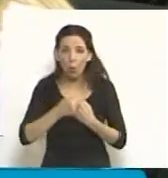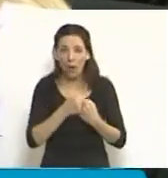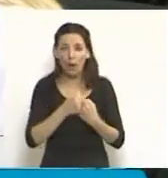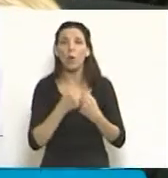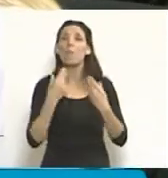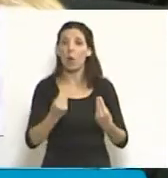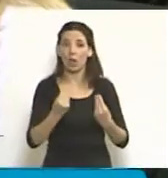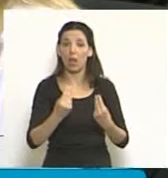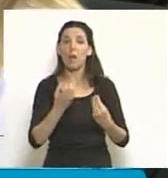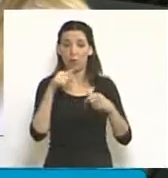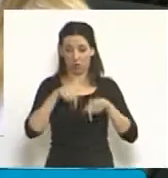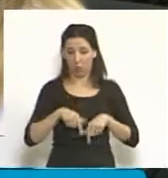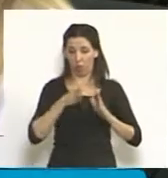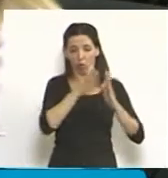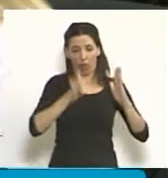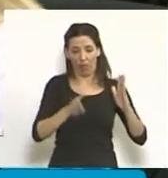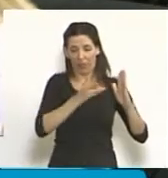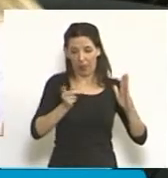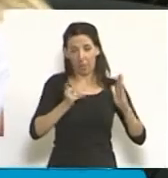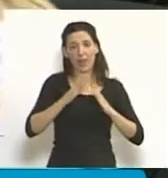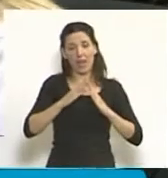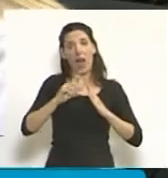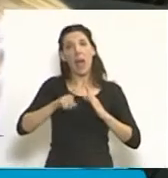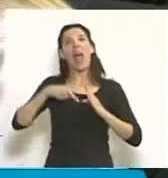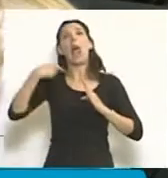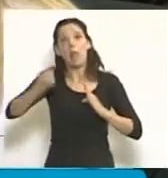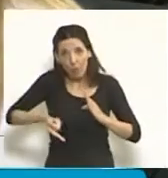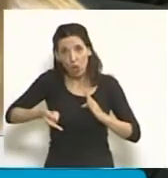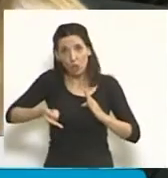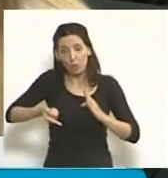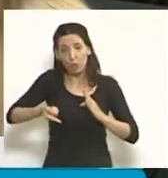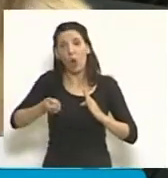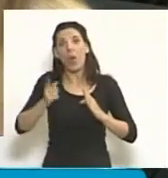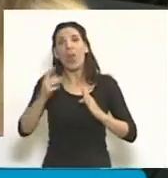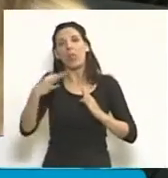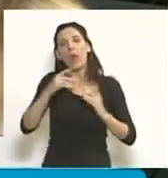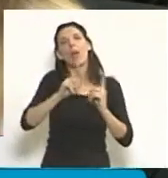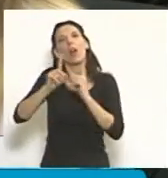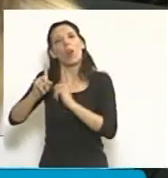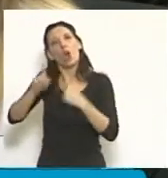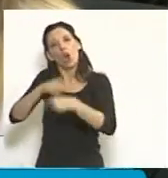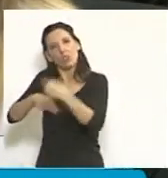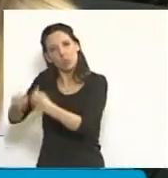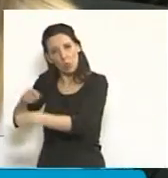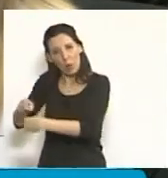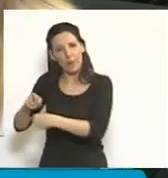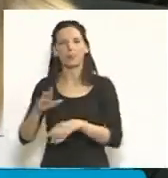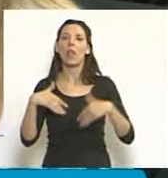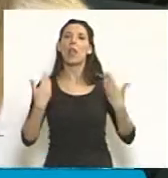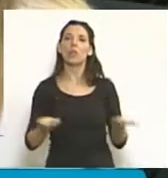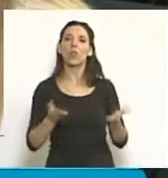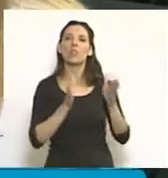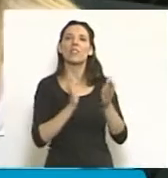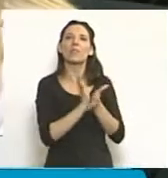los que vienen después de uno, cuando uno tiene la virtud de no considerarse eterno, ¿no? El paquete de proyectos no puede